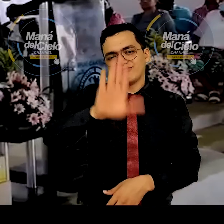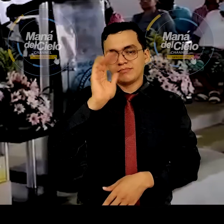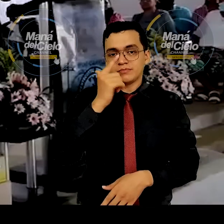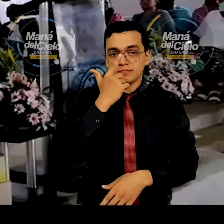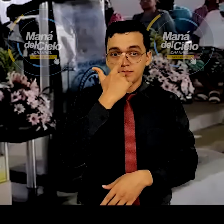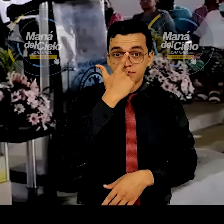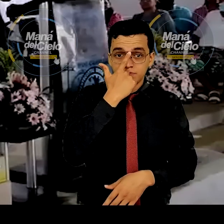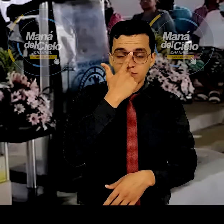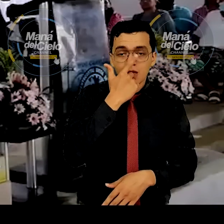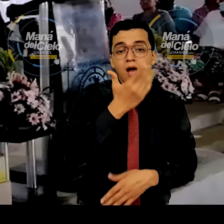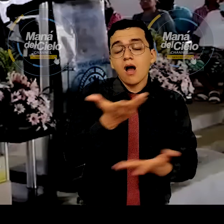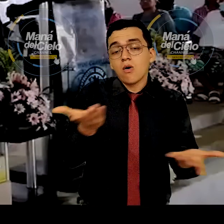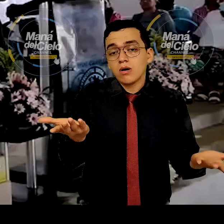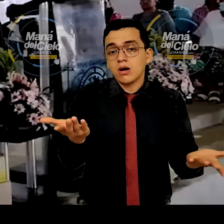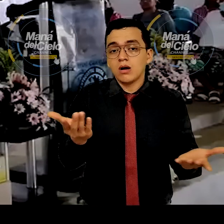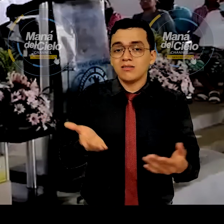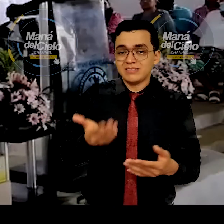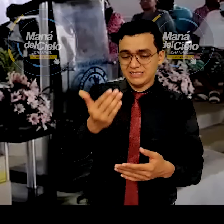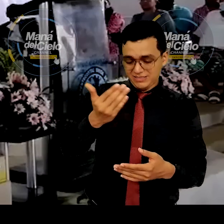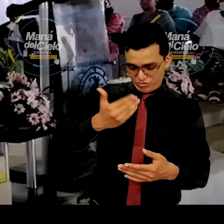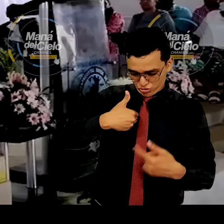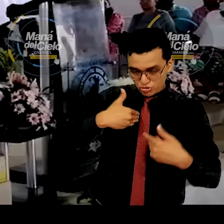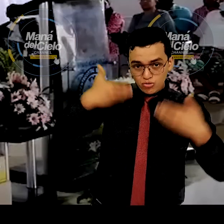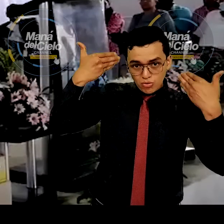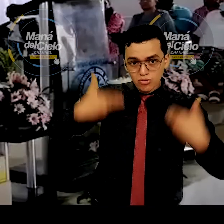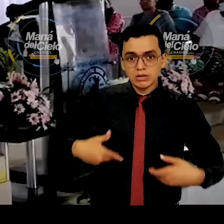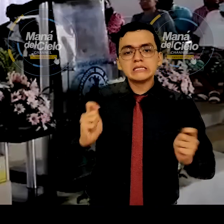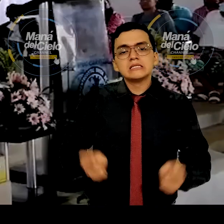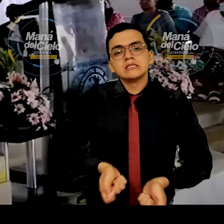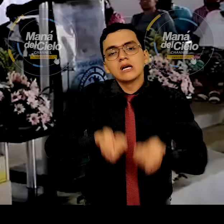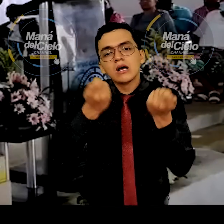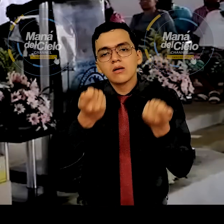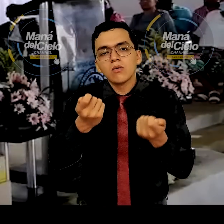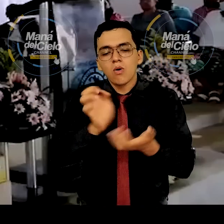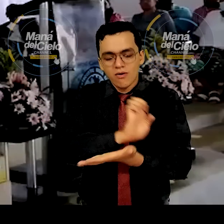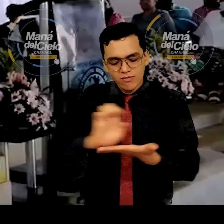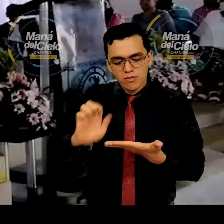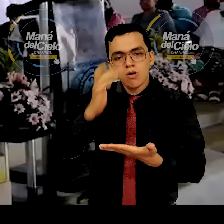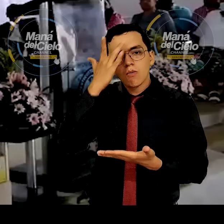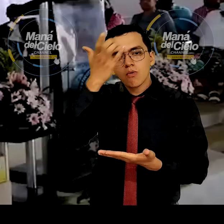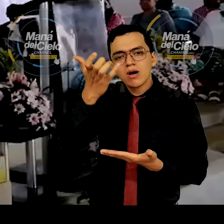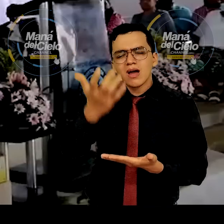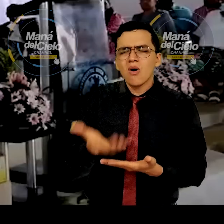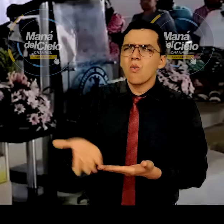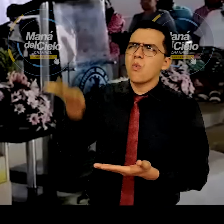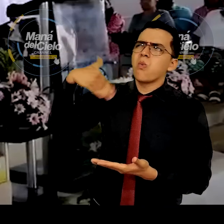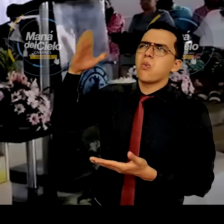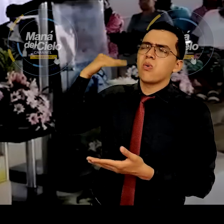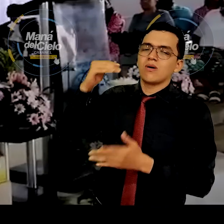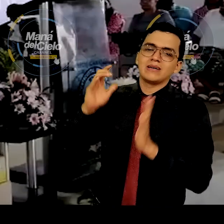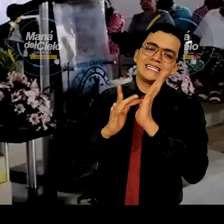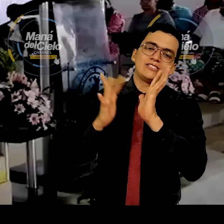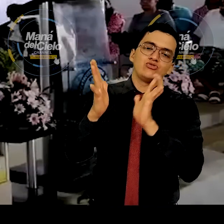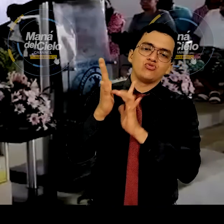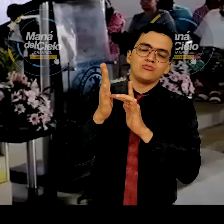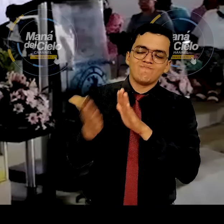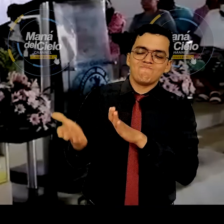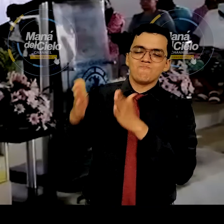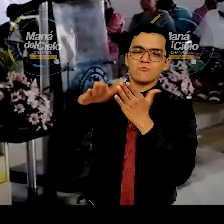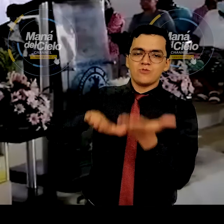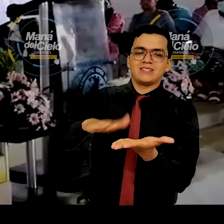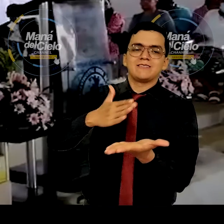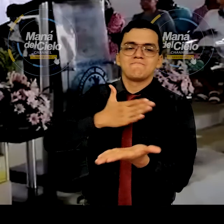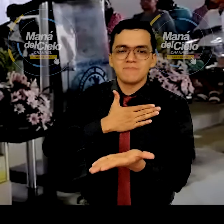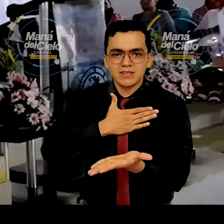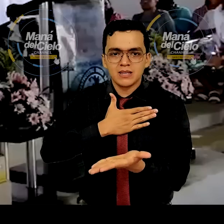que también conozcan el Evangelio. Amén. Vamos a hablar esta mañana de la